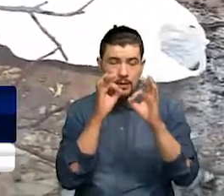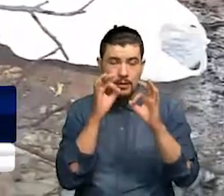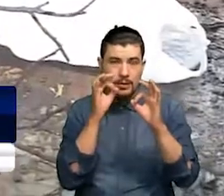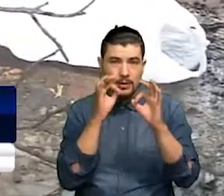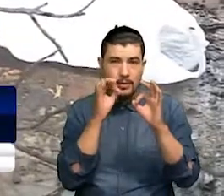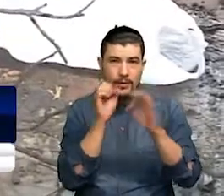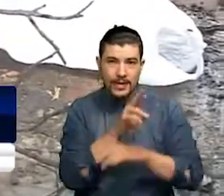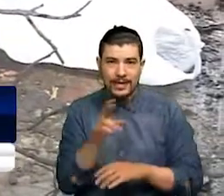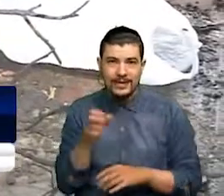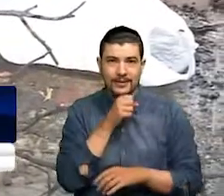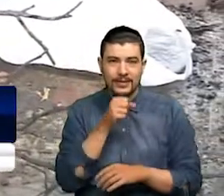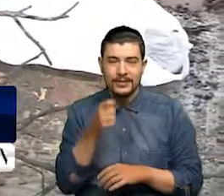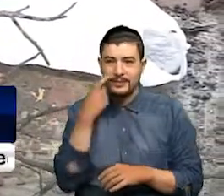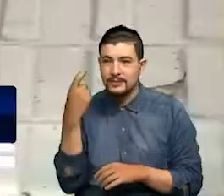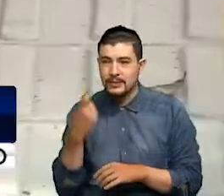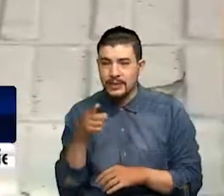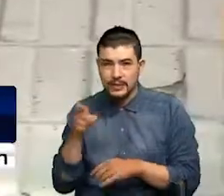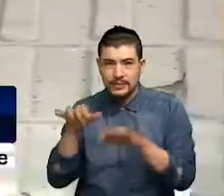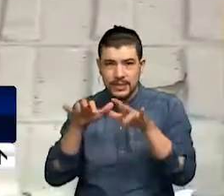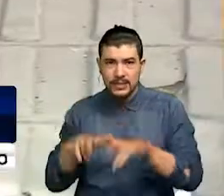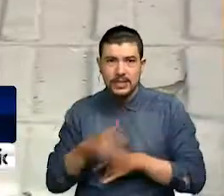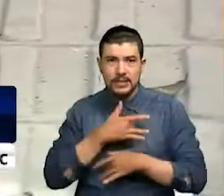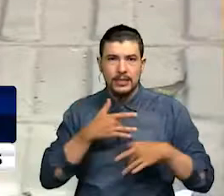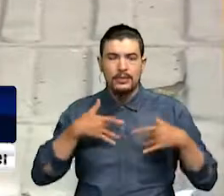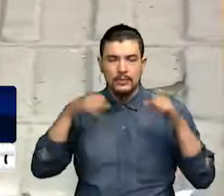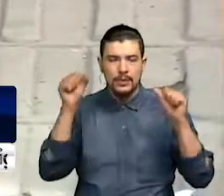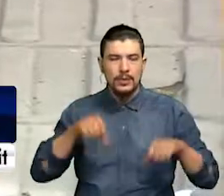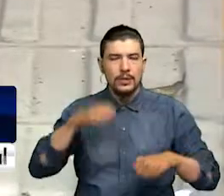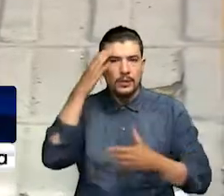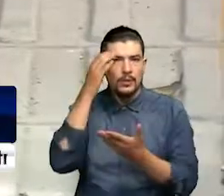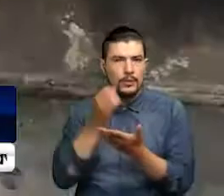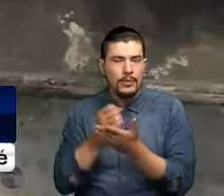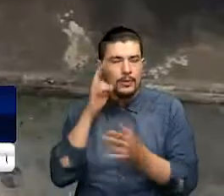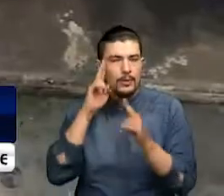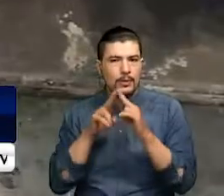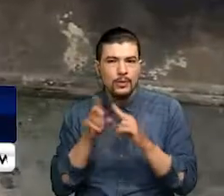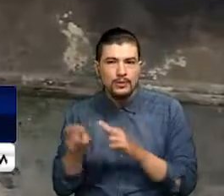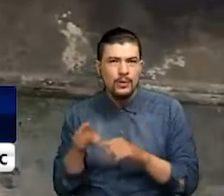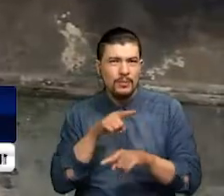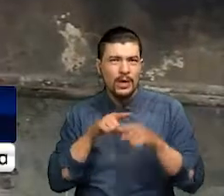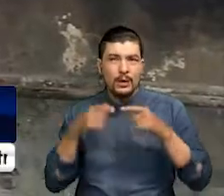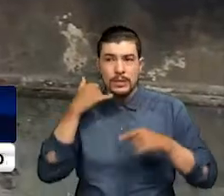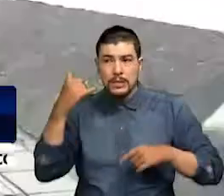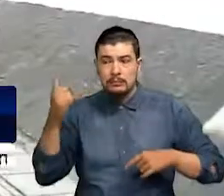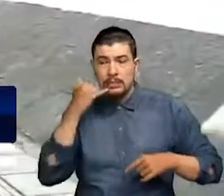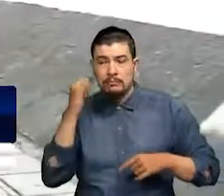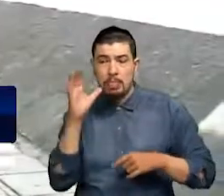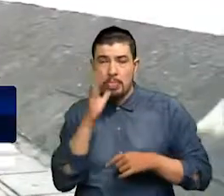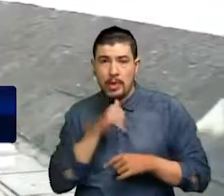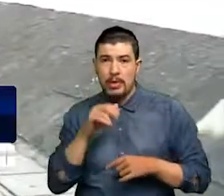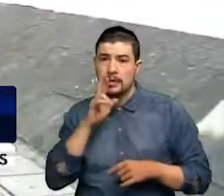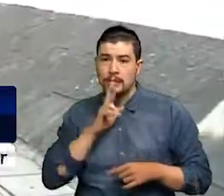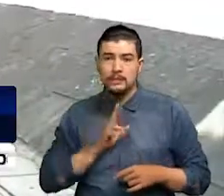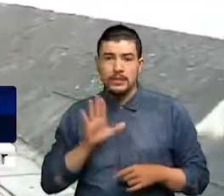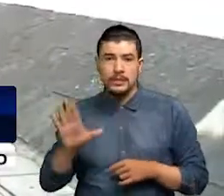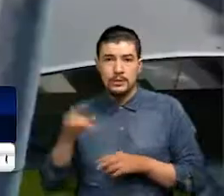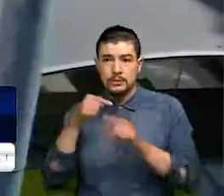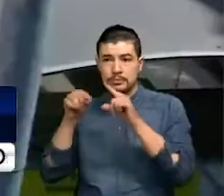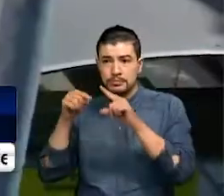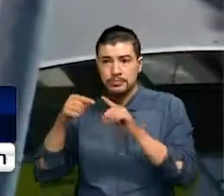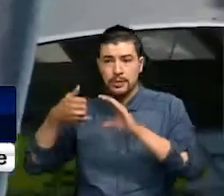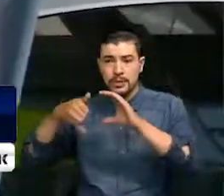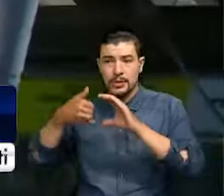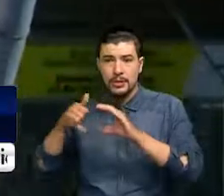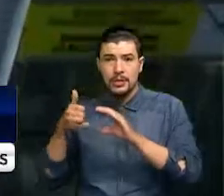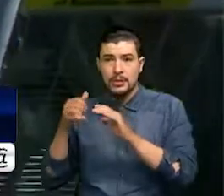conocer la problemática y conocer su opinión frente a esta situación pero las llamadas no fueron contestadas y los mensajes de whatsapp